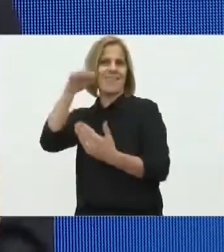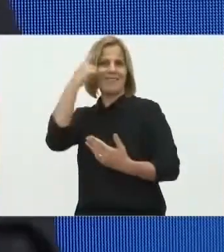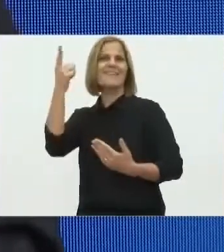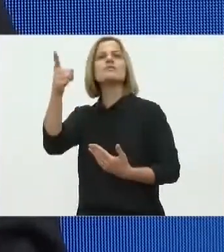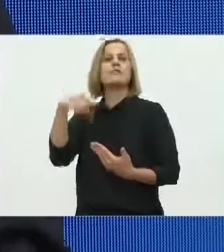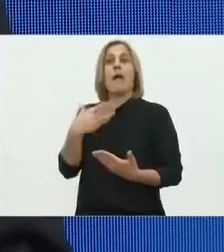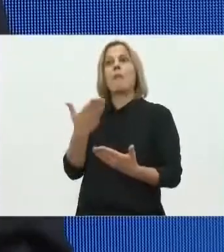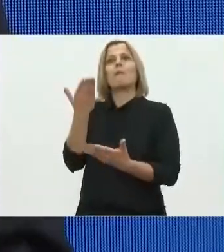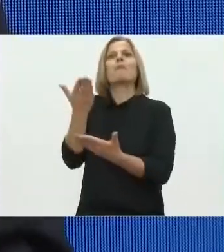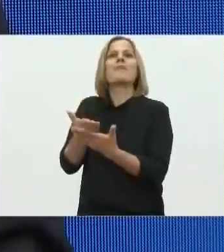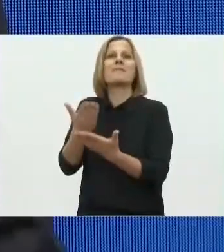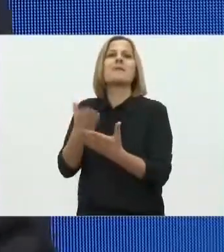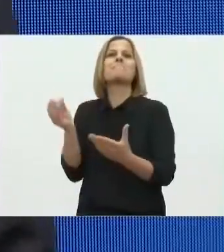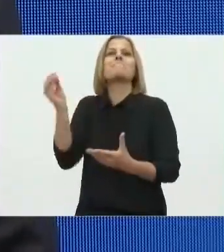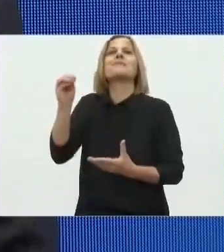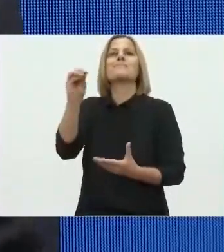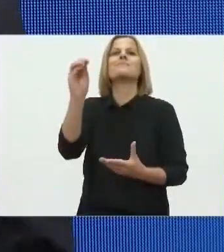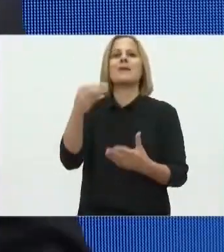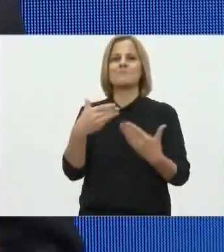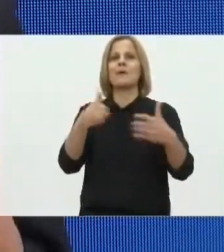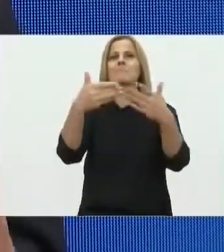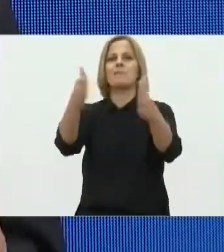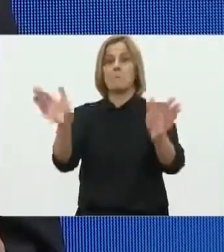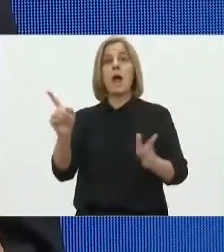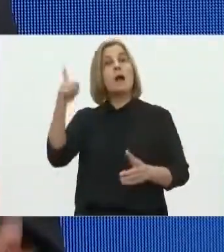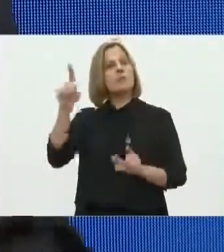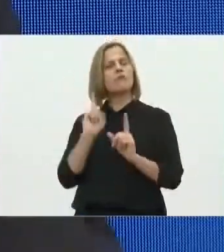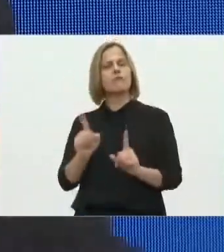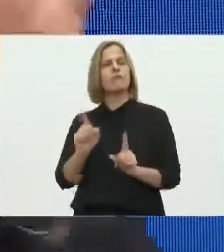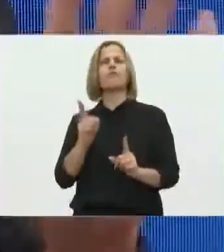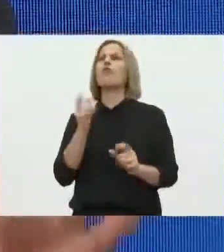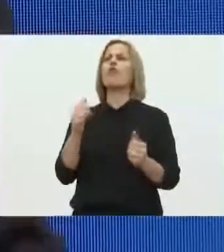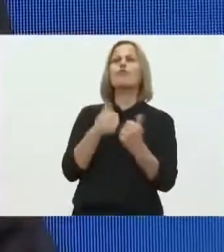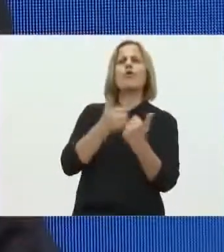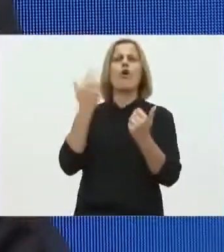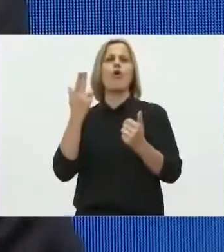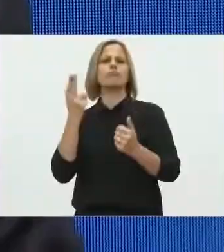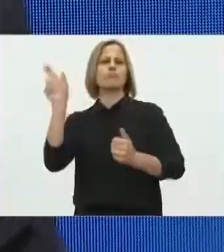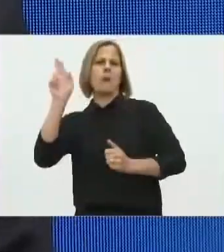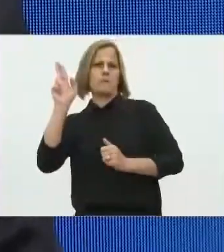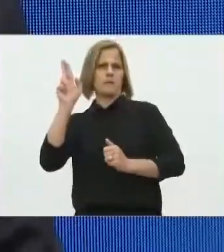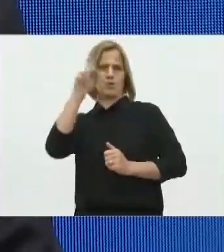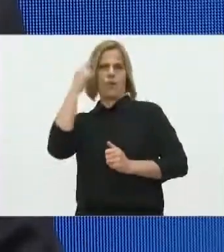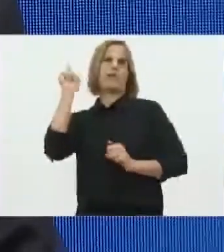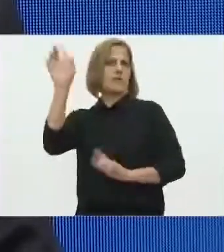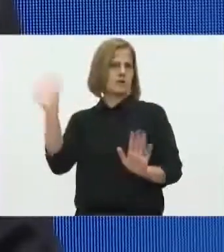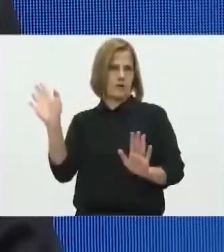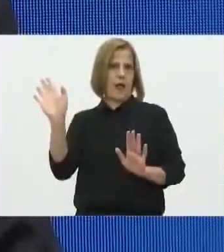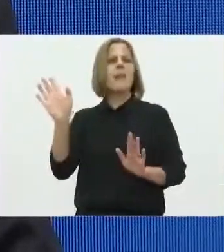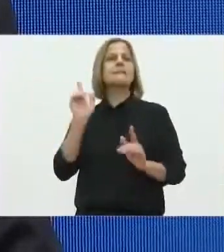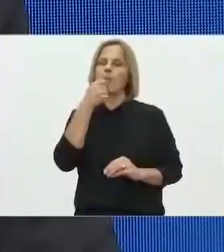que es la que sigue teniendo el control y las autorizaciones sobre los aglomerados de más de